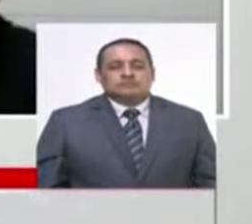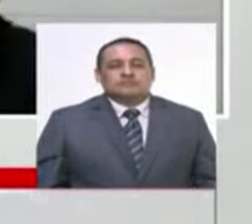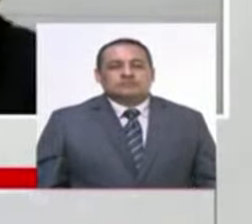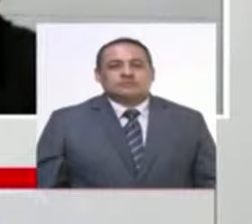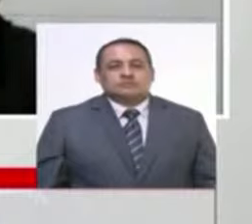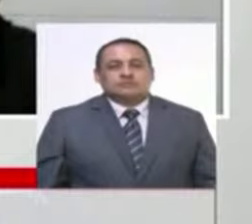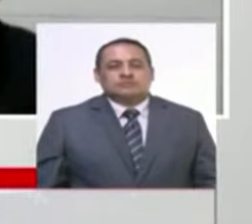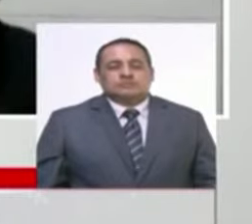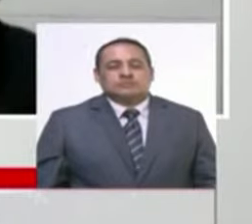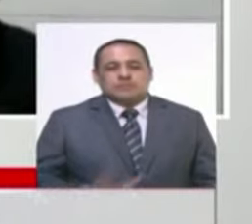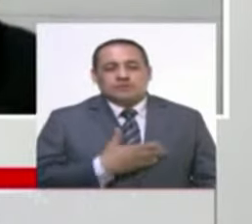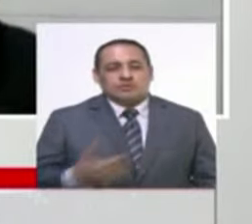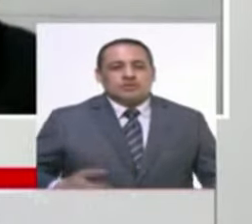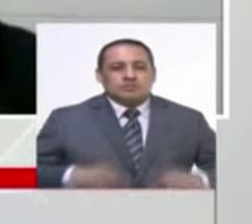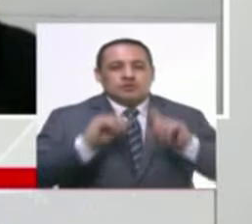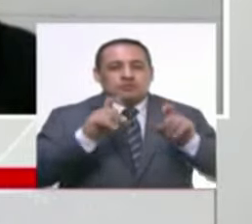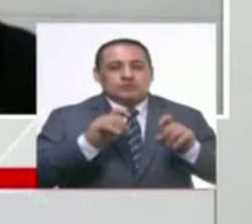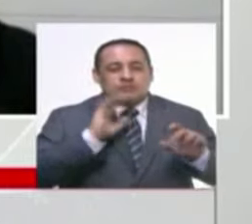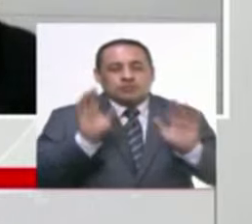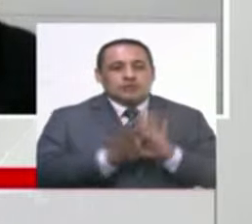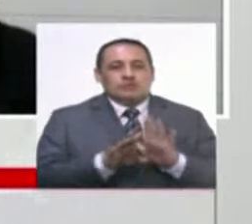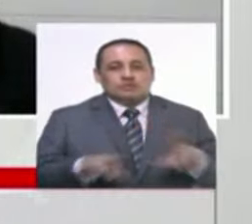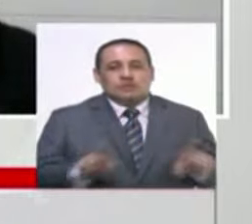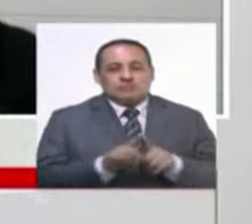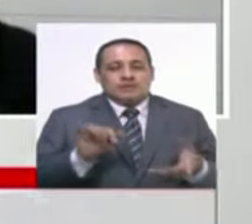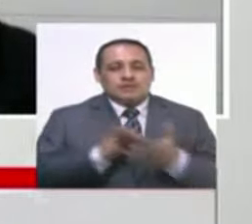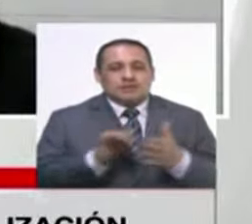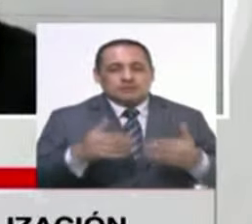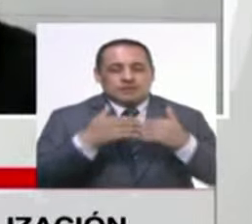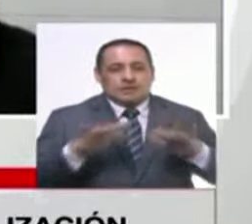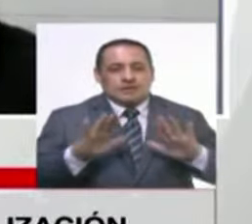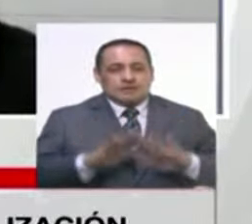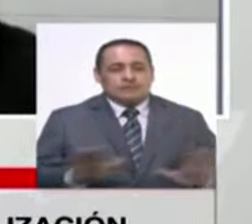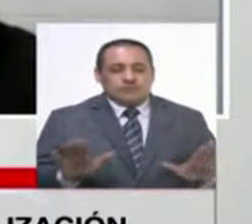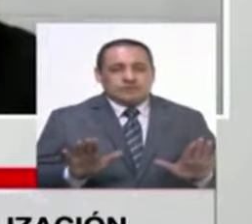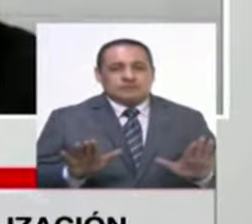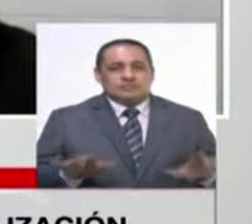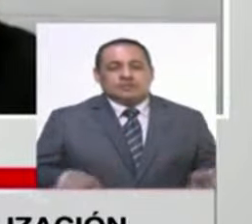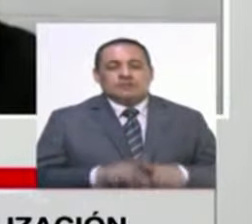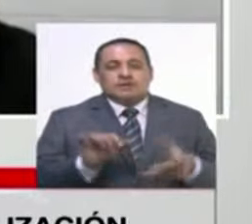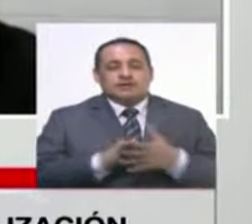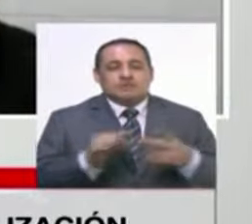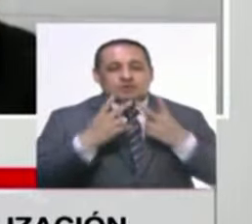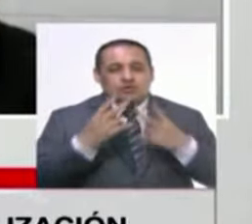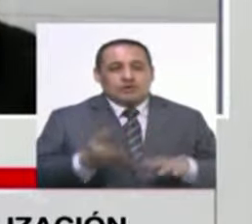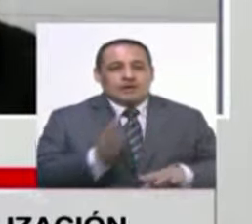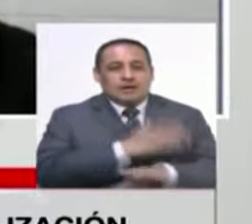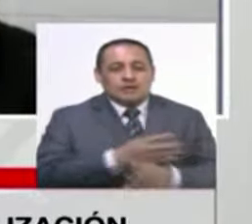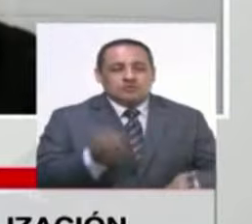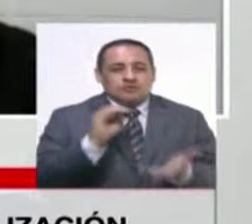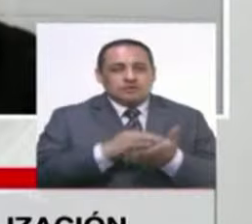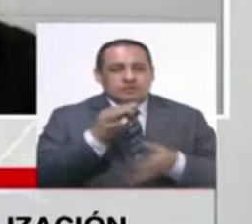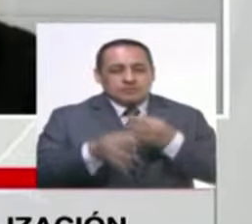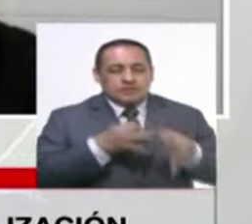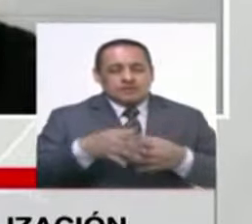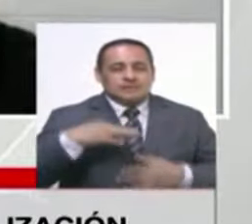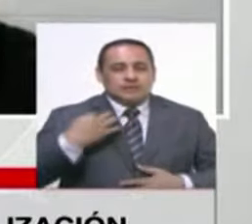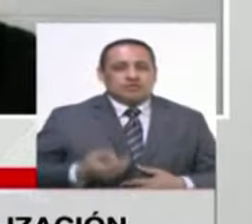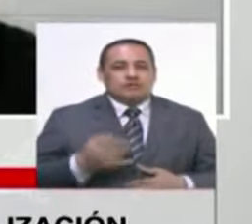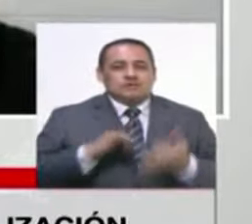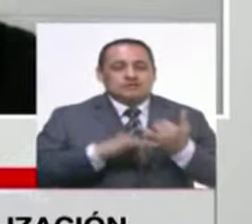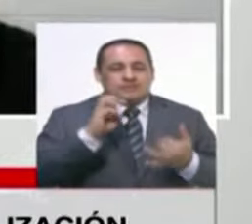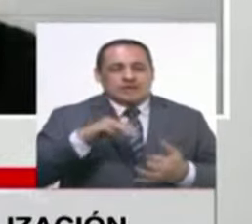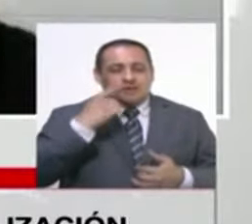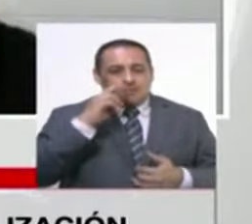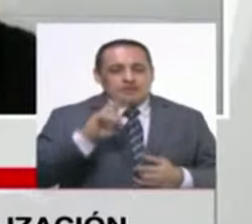Presidente, otra pregunta. Y aquí me voy a quedar, señor presidente, pero no sin antes volverle a repetir al señor